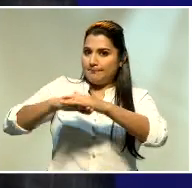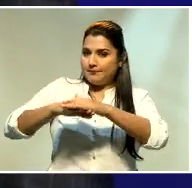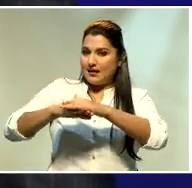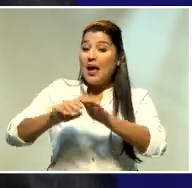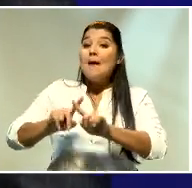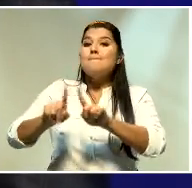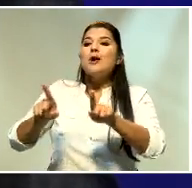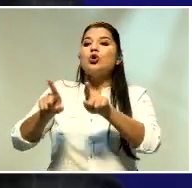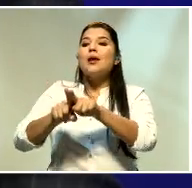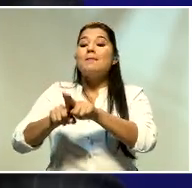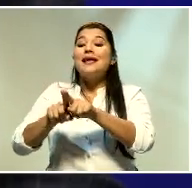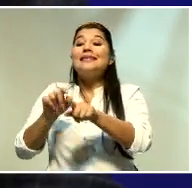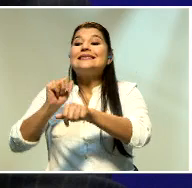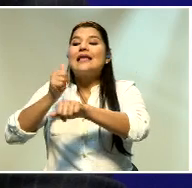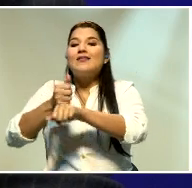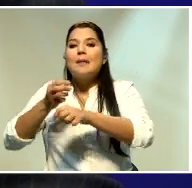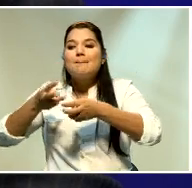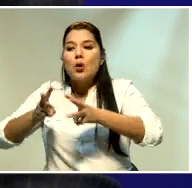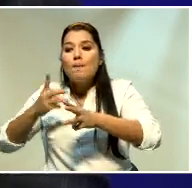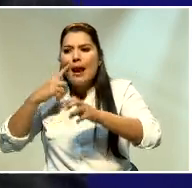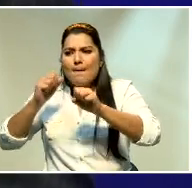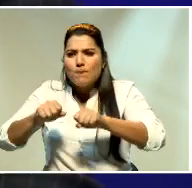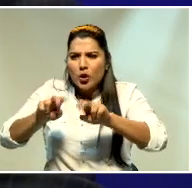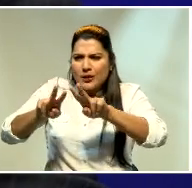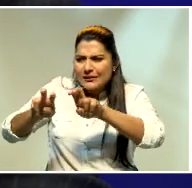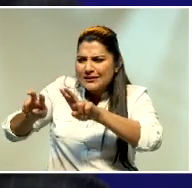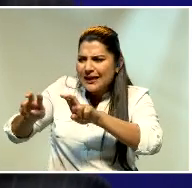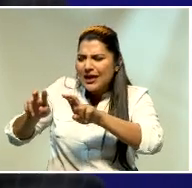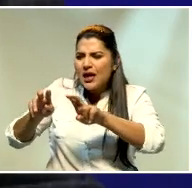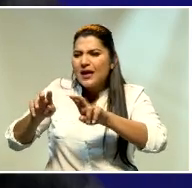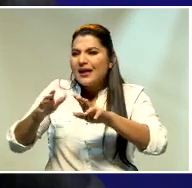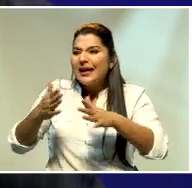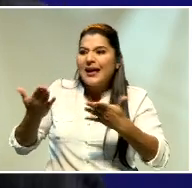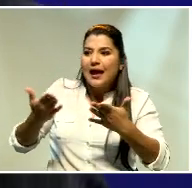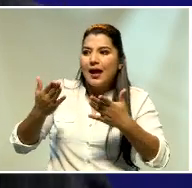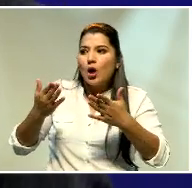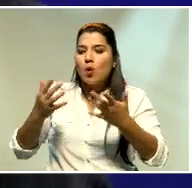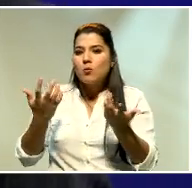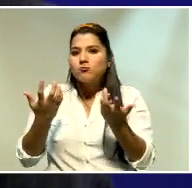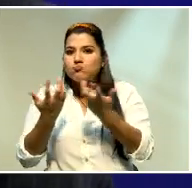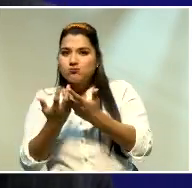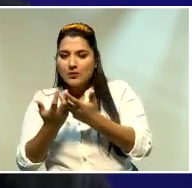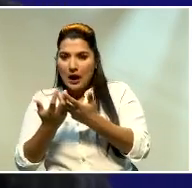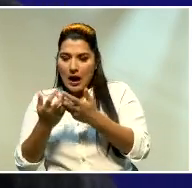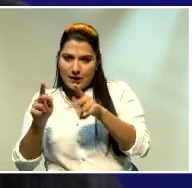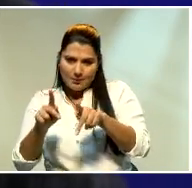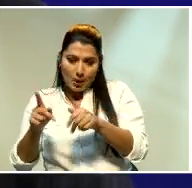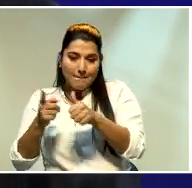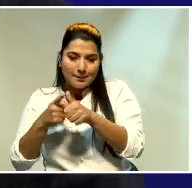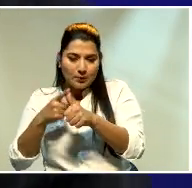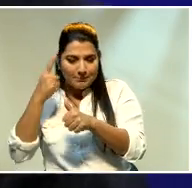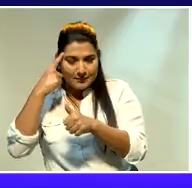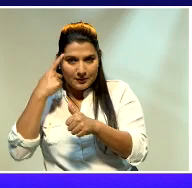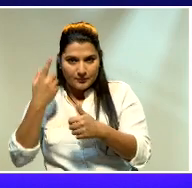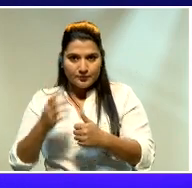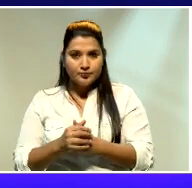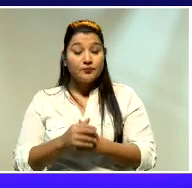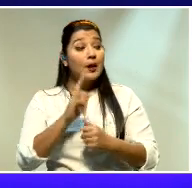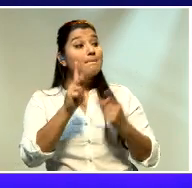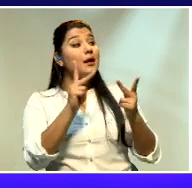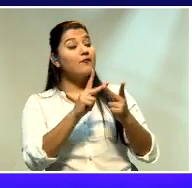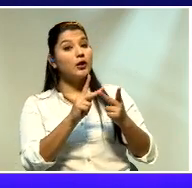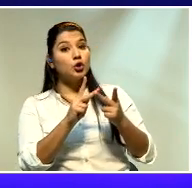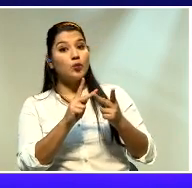permita estudiar qué está ocurriendo en el mercado y adaptarnos pensando en la gente, primero, pensando en la gente. Perfecto. Dice